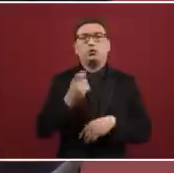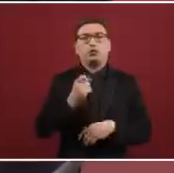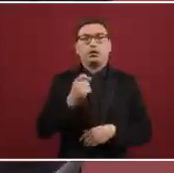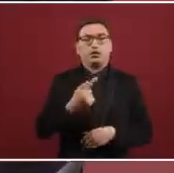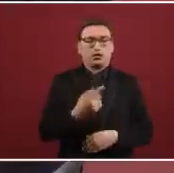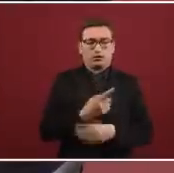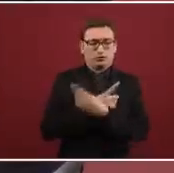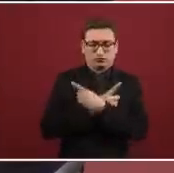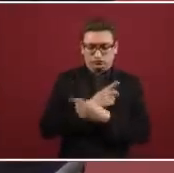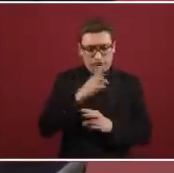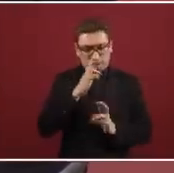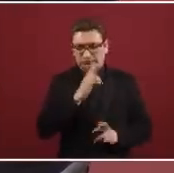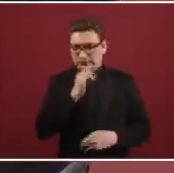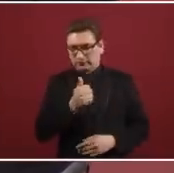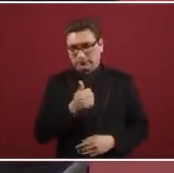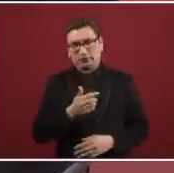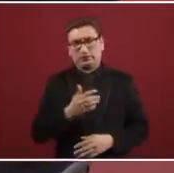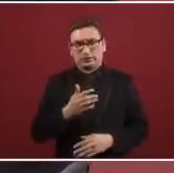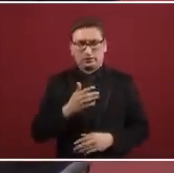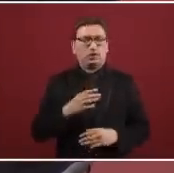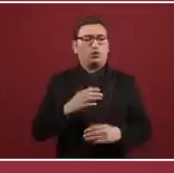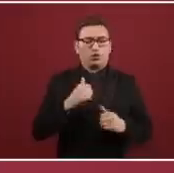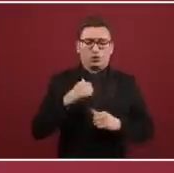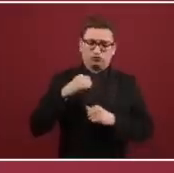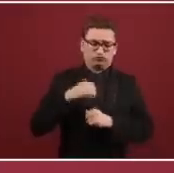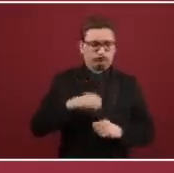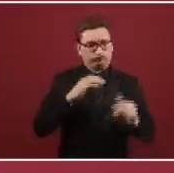dignidad, la soberanía,